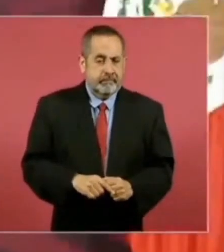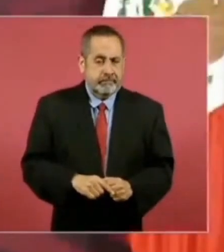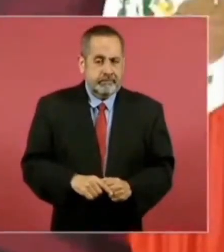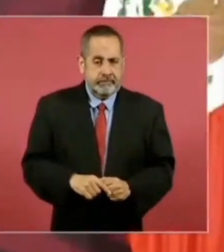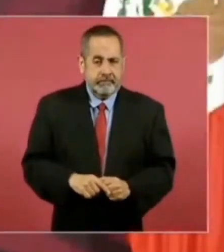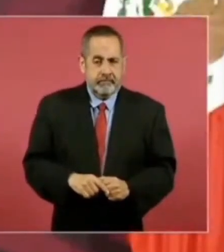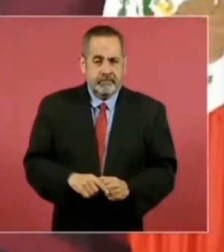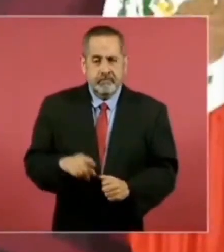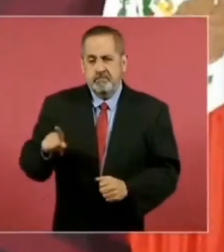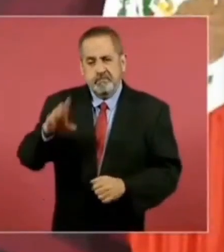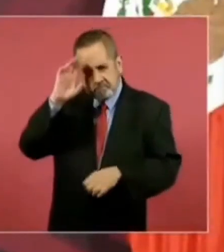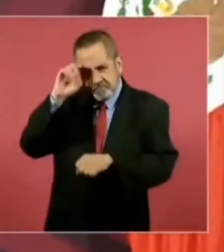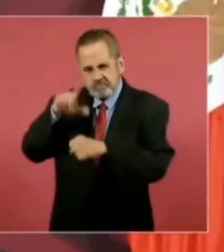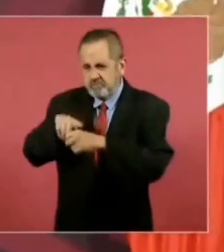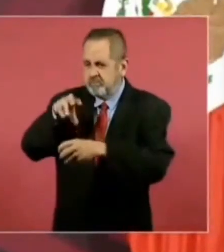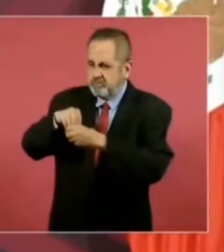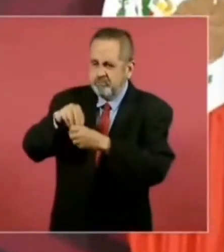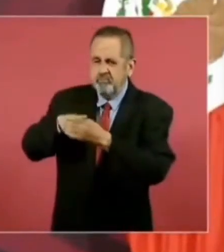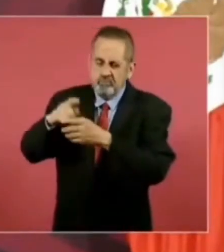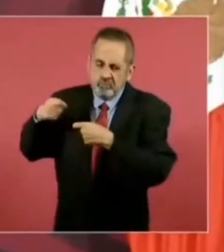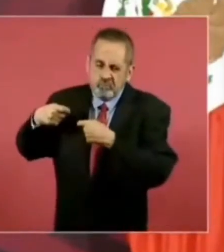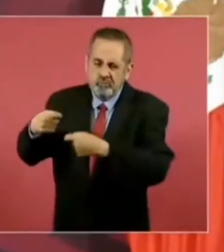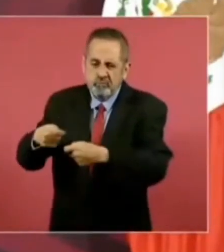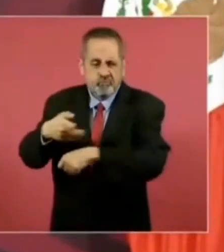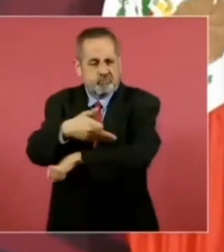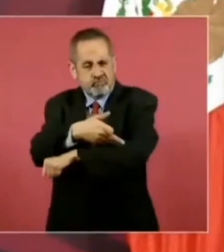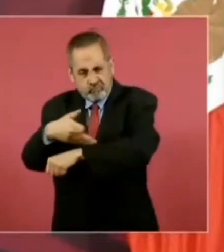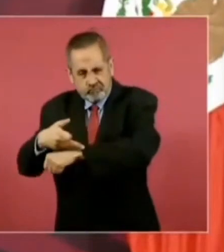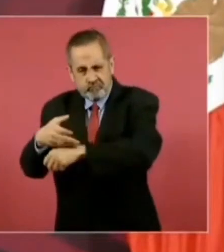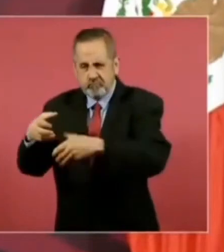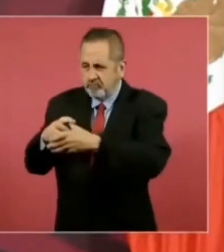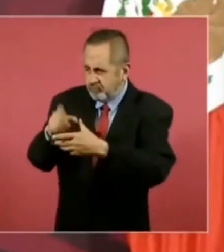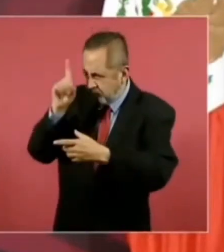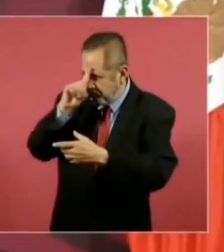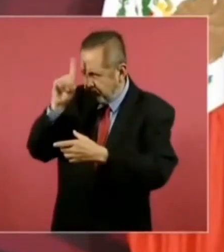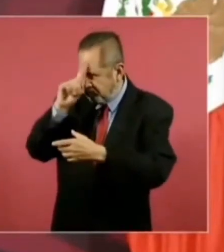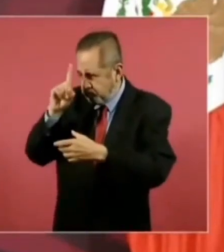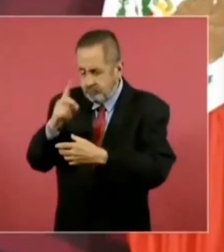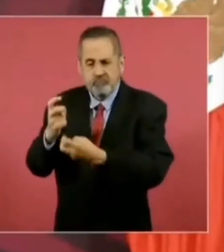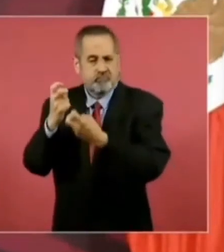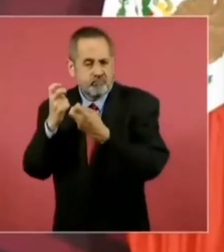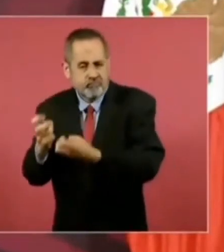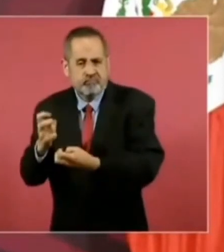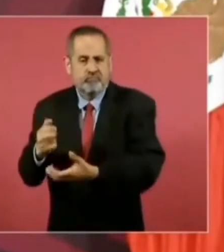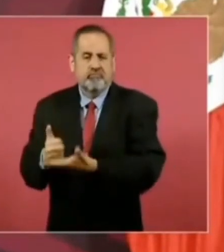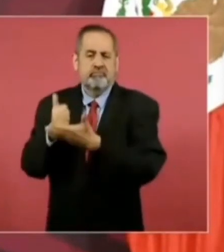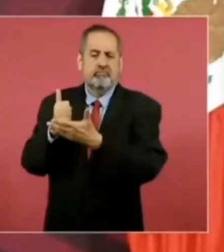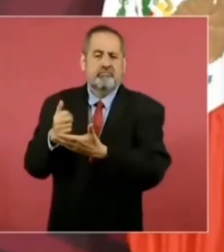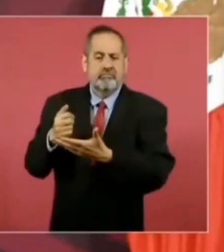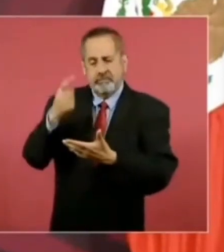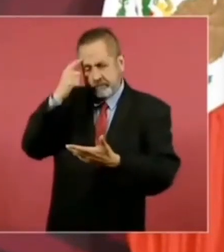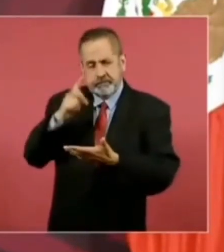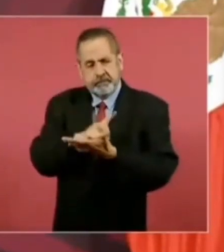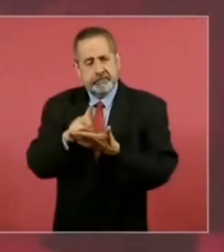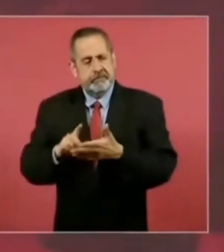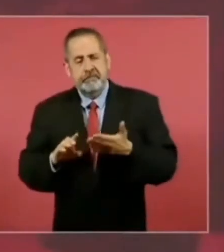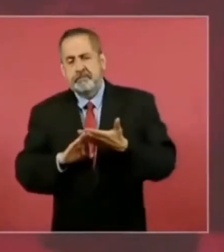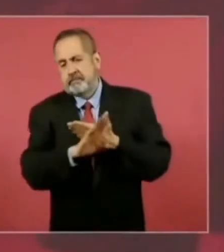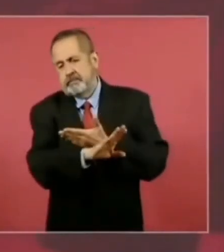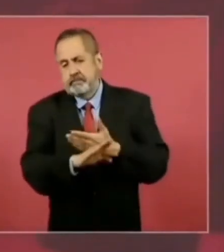las culturas en nuestras familias, nuestros pueblos.